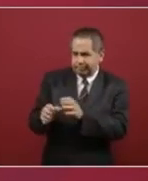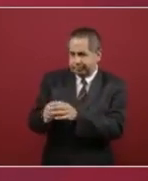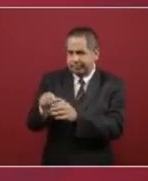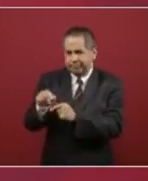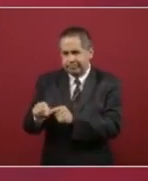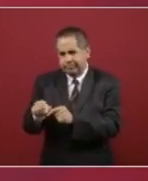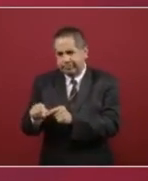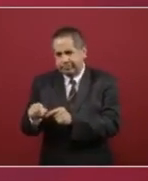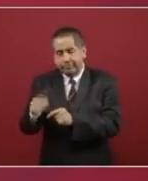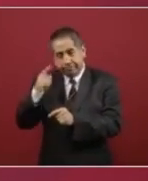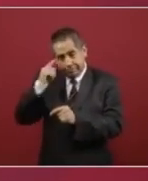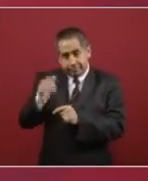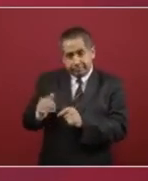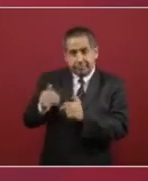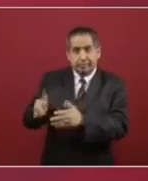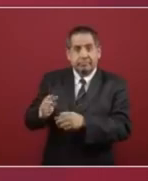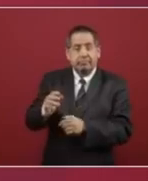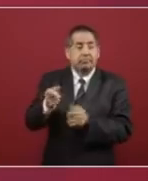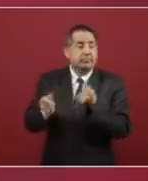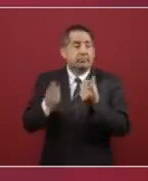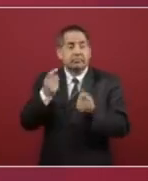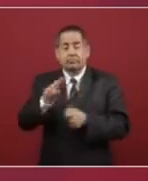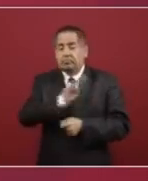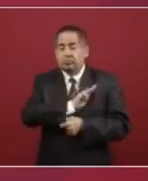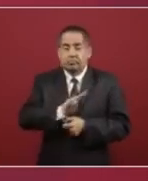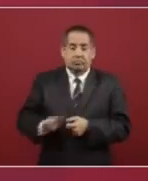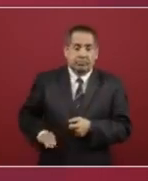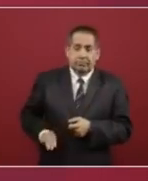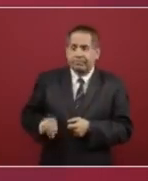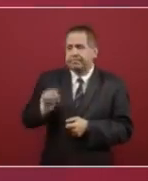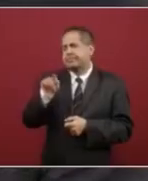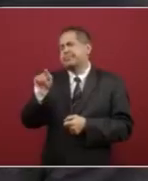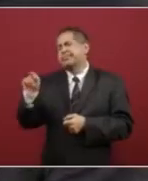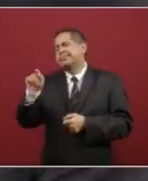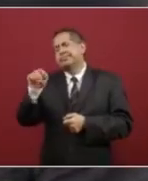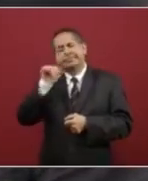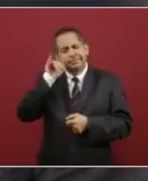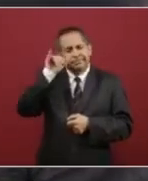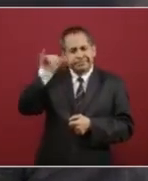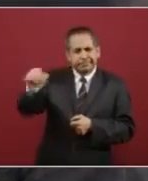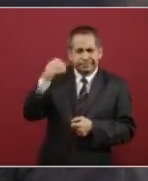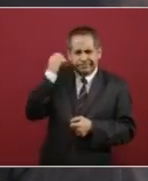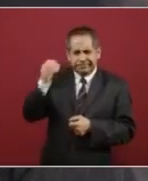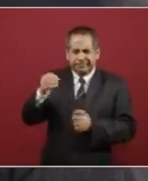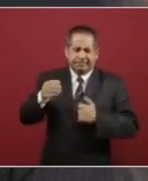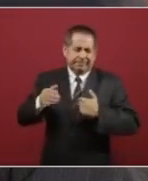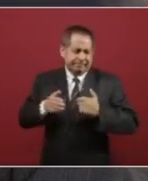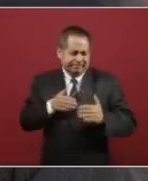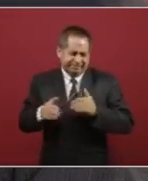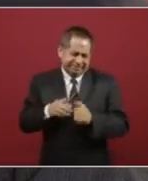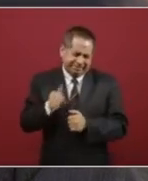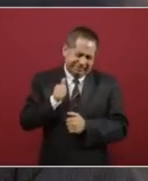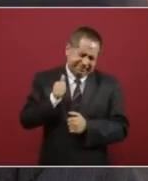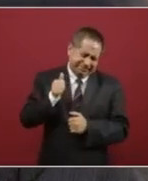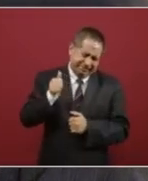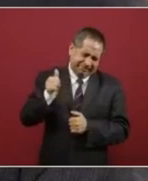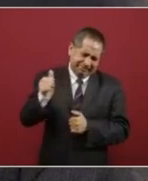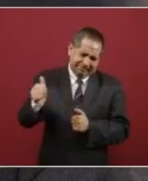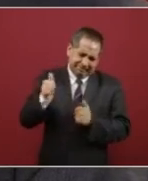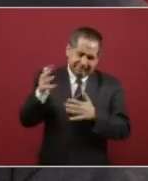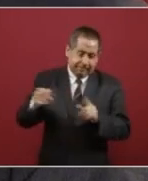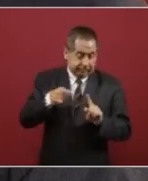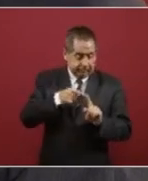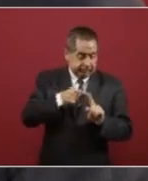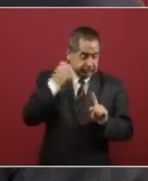que para llegar, municipios de Oaxaca, que hace uno de